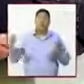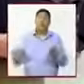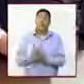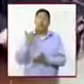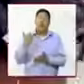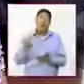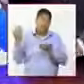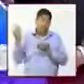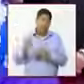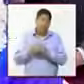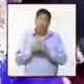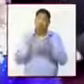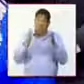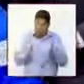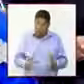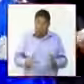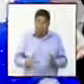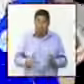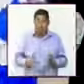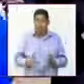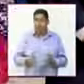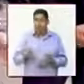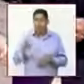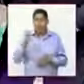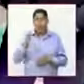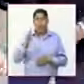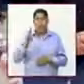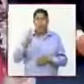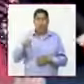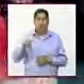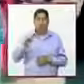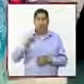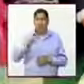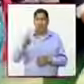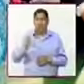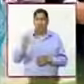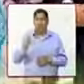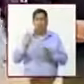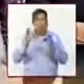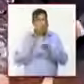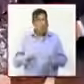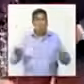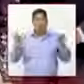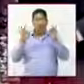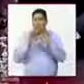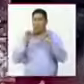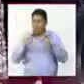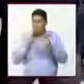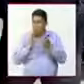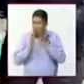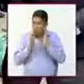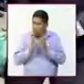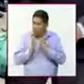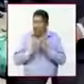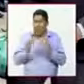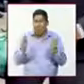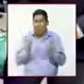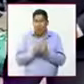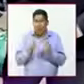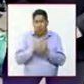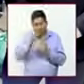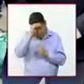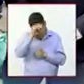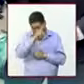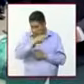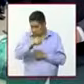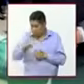Ahora estos compadres son de Tupiza, entonces para mí ha sido importante poder dialogar con ellos. ¿Cuál